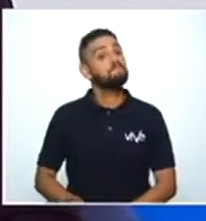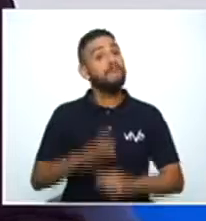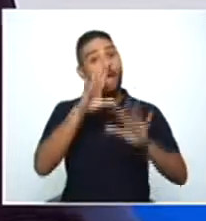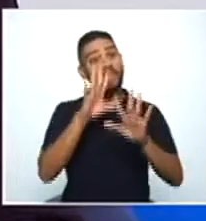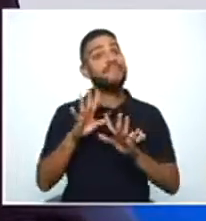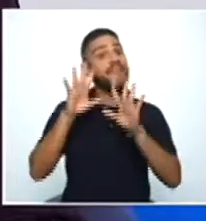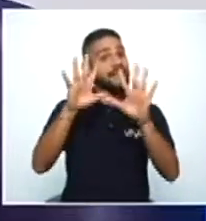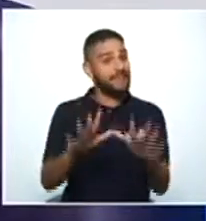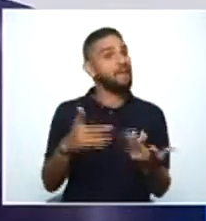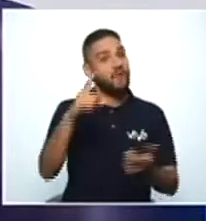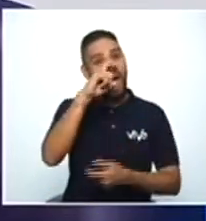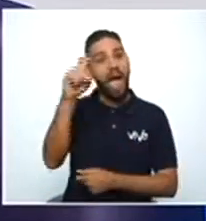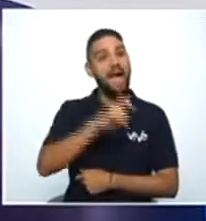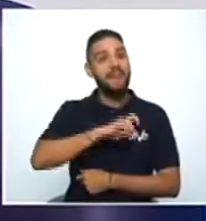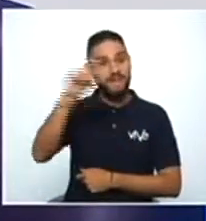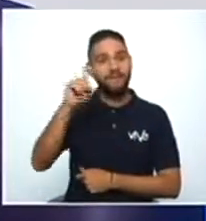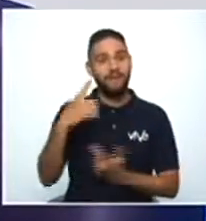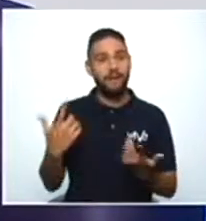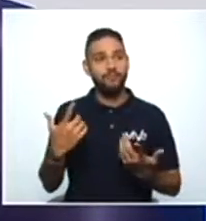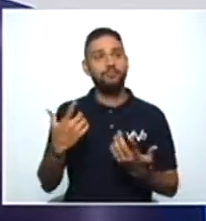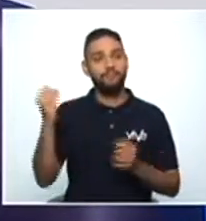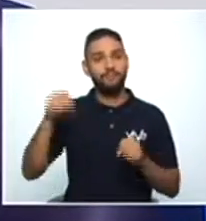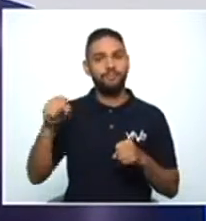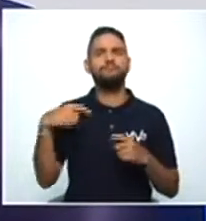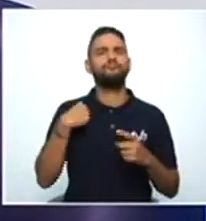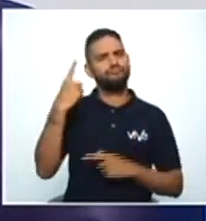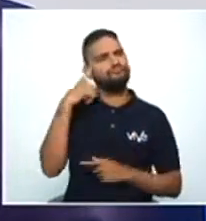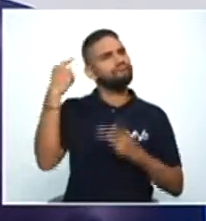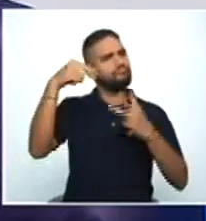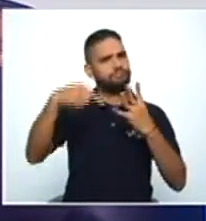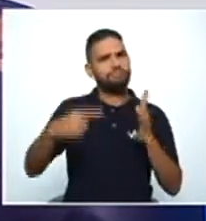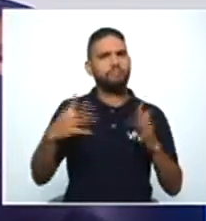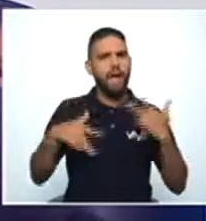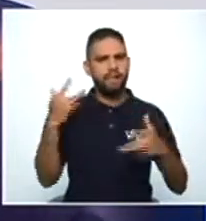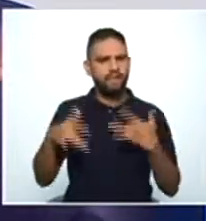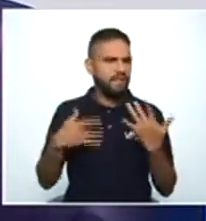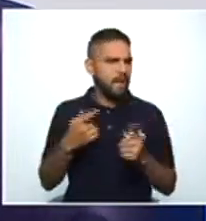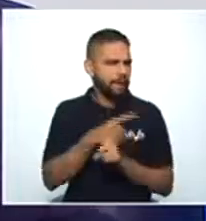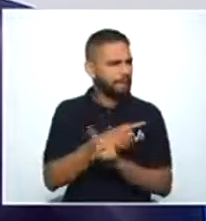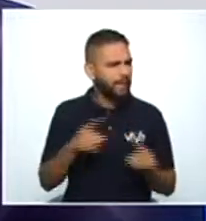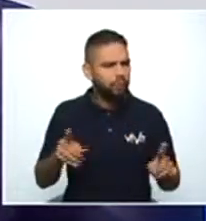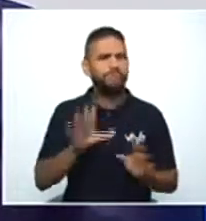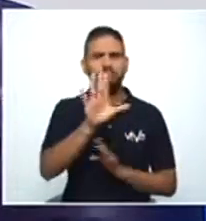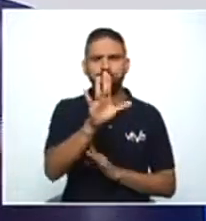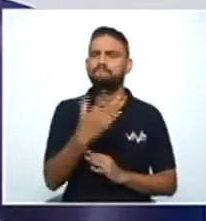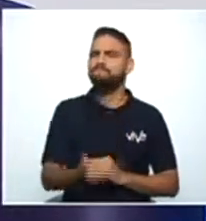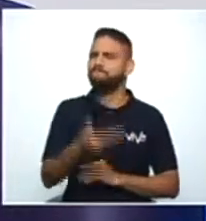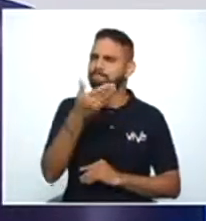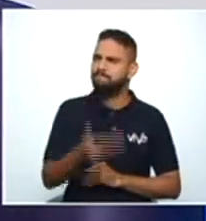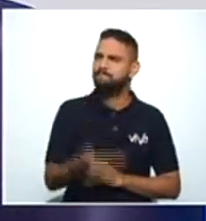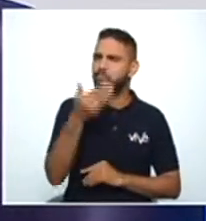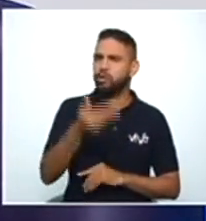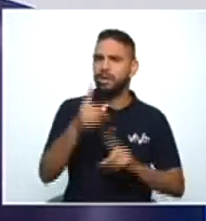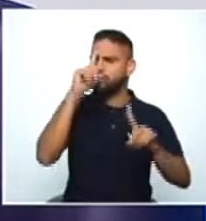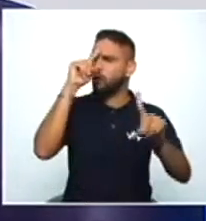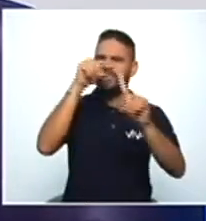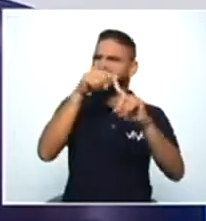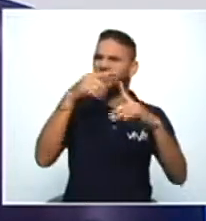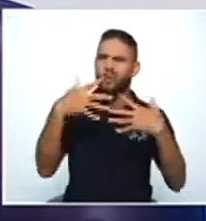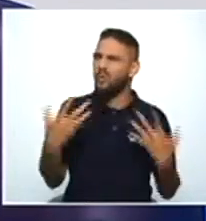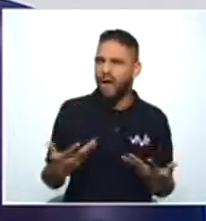invitaremos para celebrar esos 10 años - que tendrán distintas actividades fundamentalmente el objetivo del cendis cual